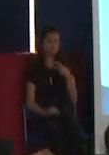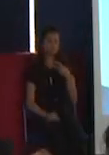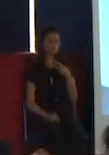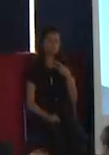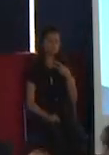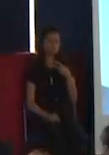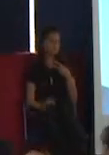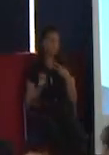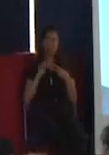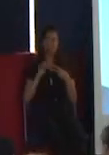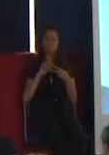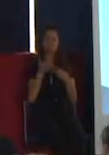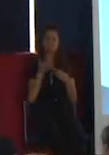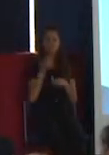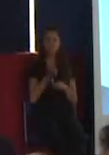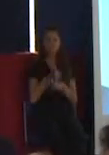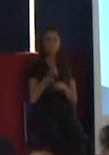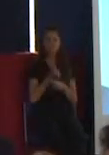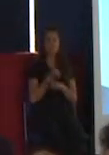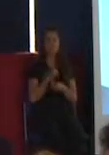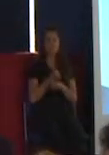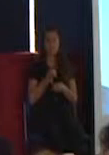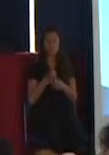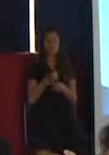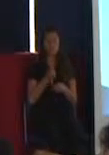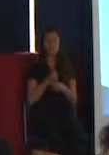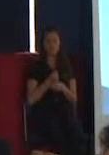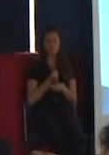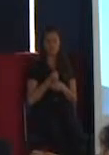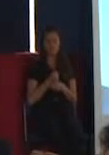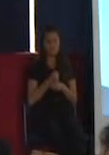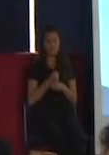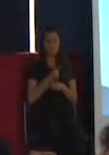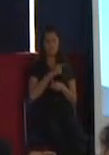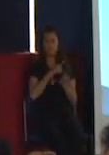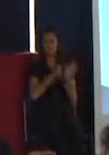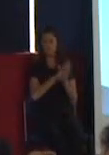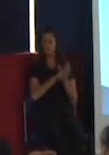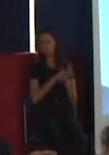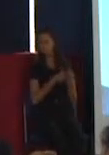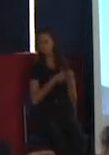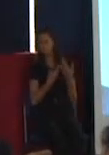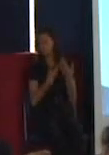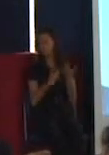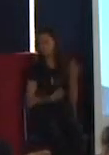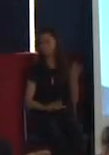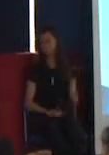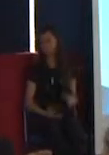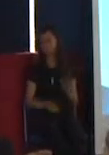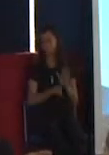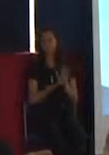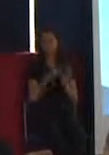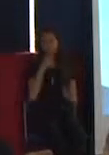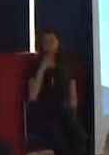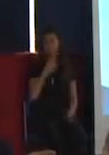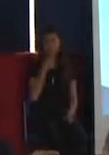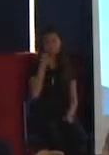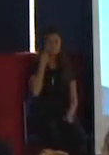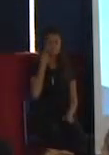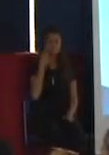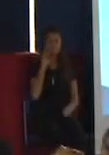En materia de empleo, ¿qué es lo que nos está ofreciendo esta ley? La ley nos está diciendo que las